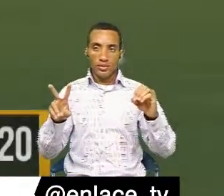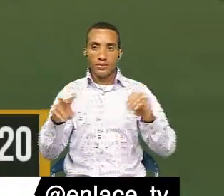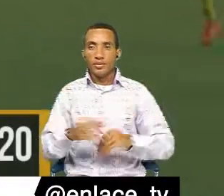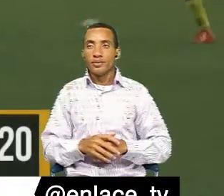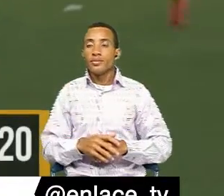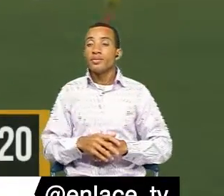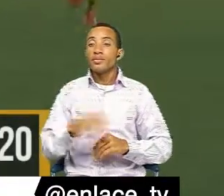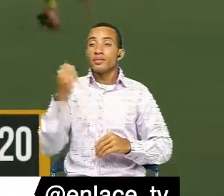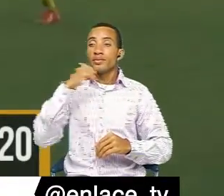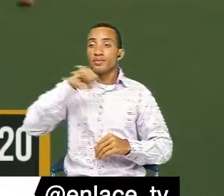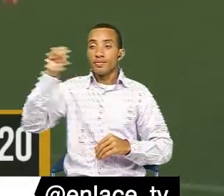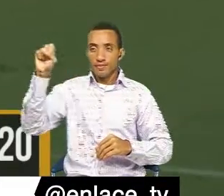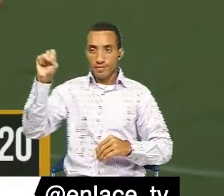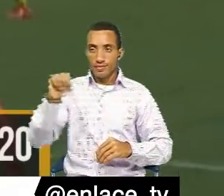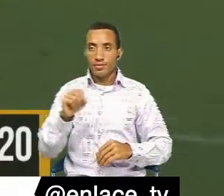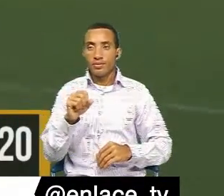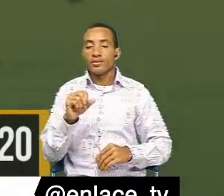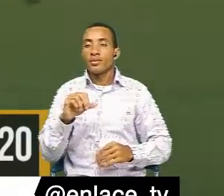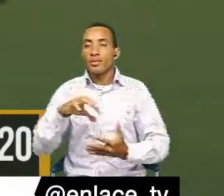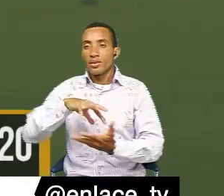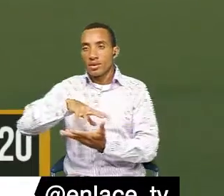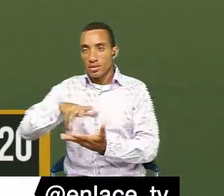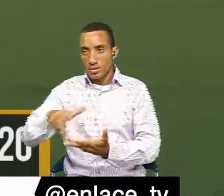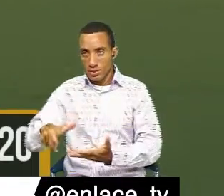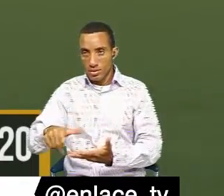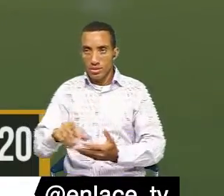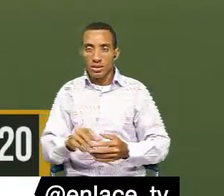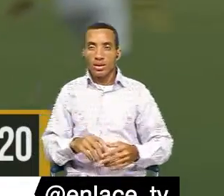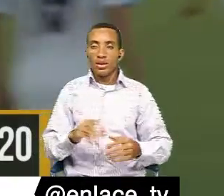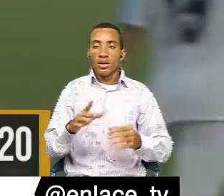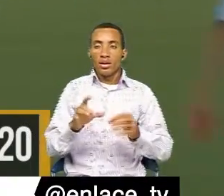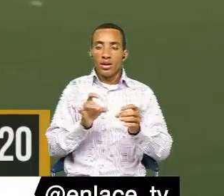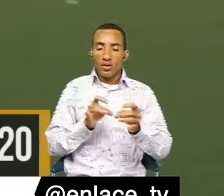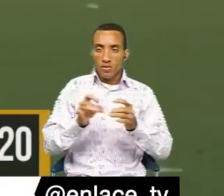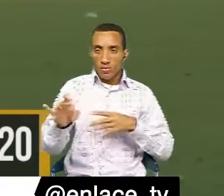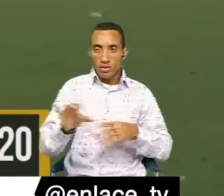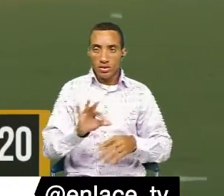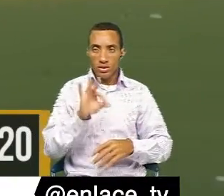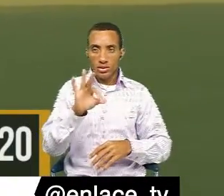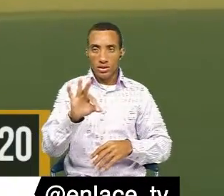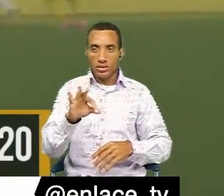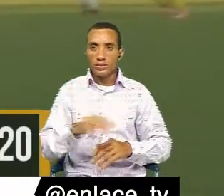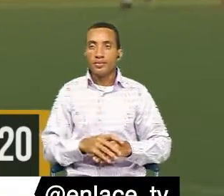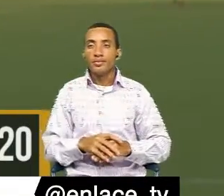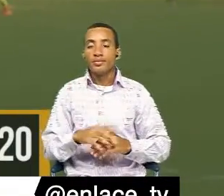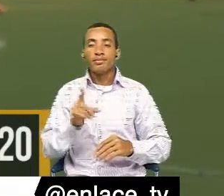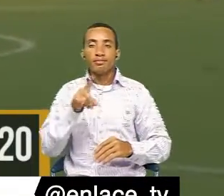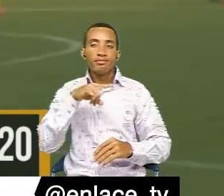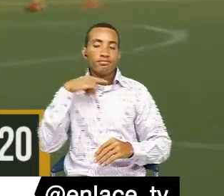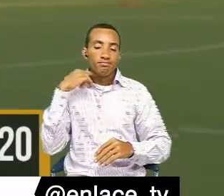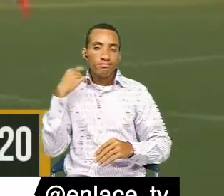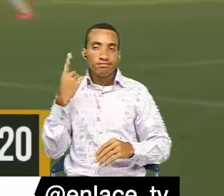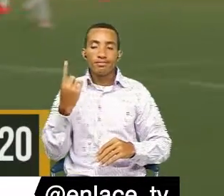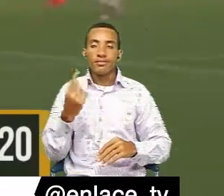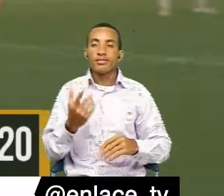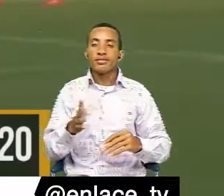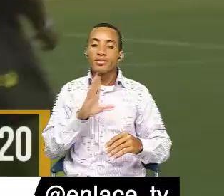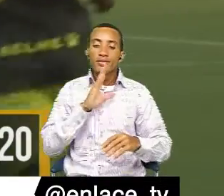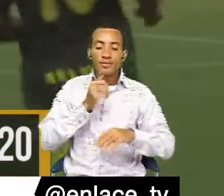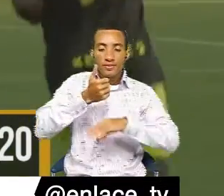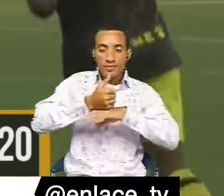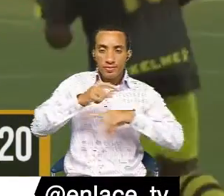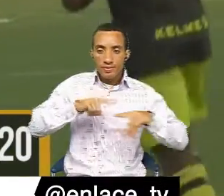al Real Santander y correspondió a la fase 3 de este campeonato nacional. Así definió el negativo resultado de la máquina amarilla su director